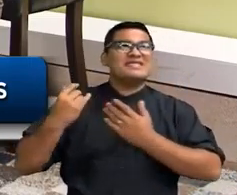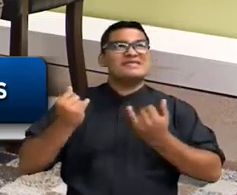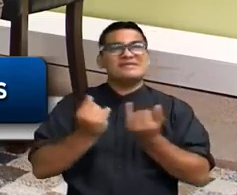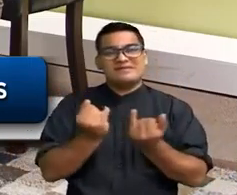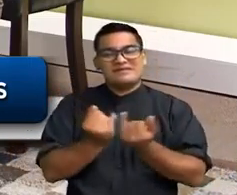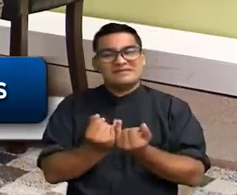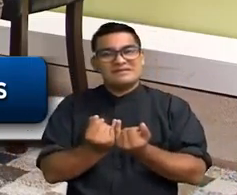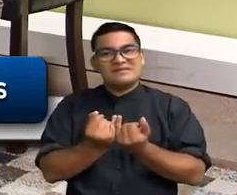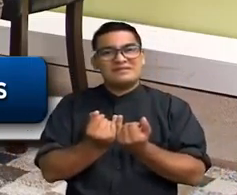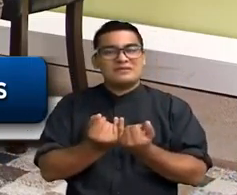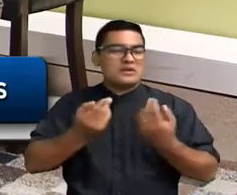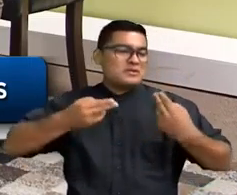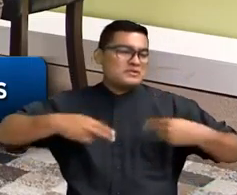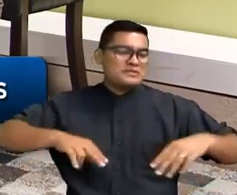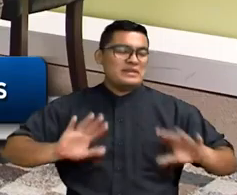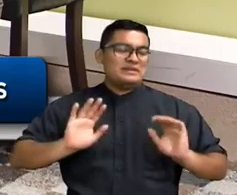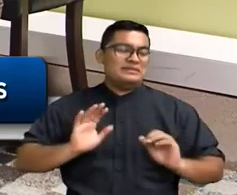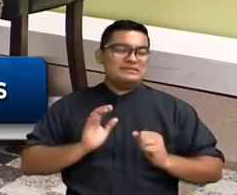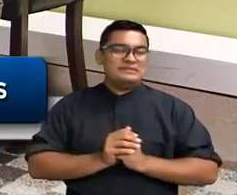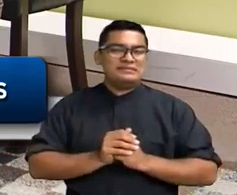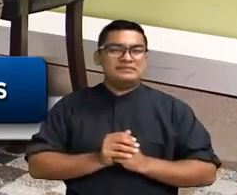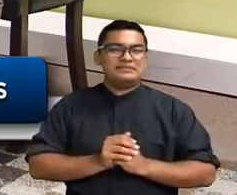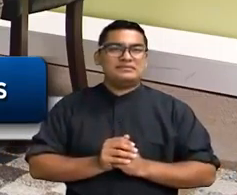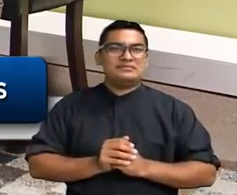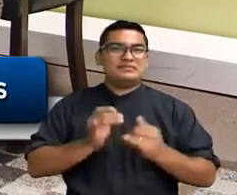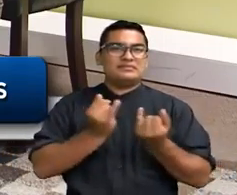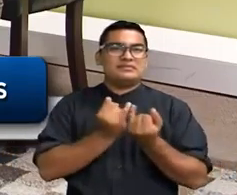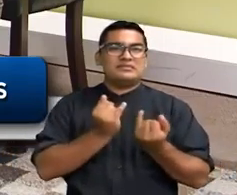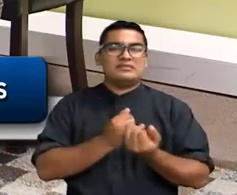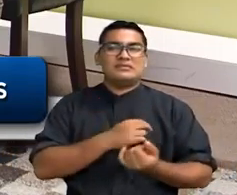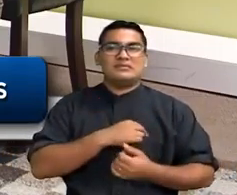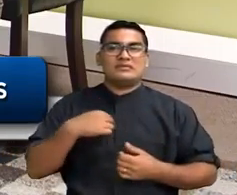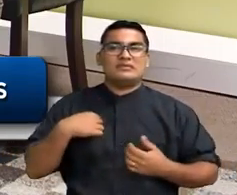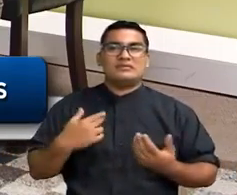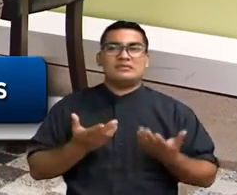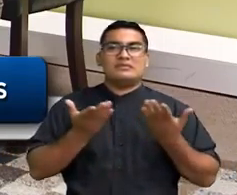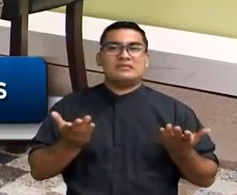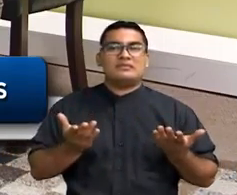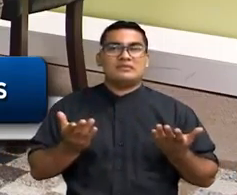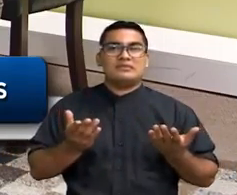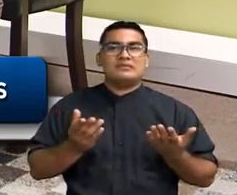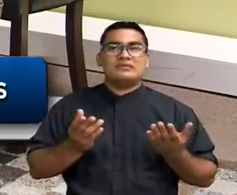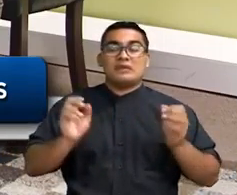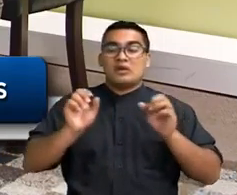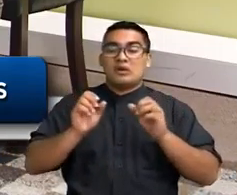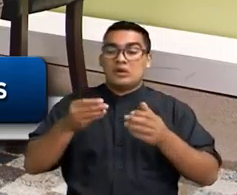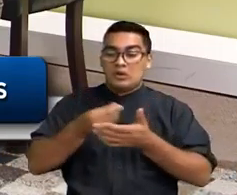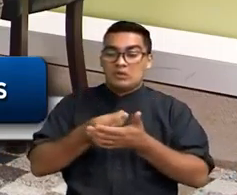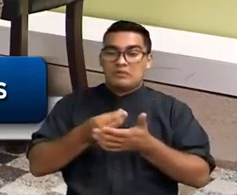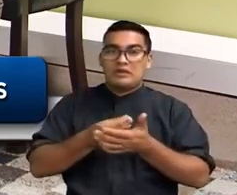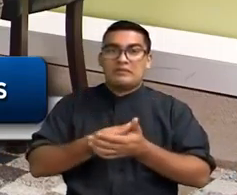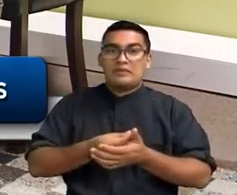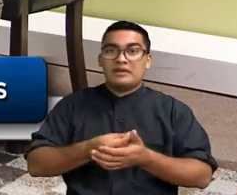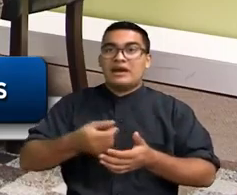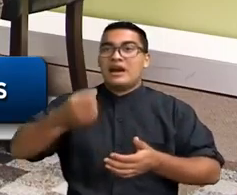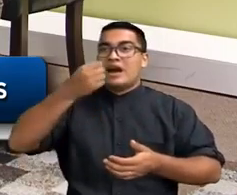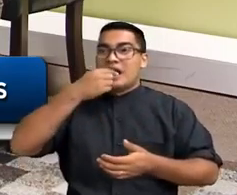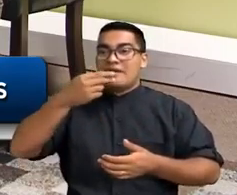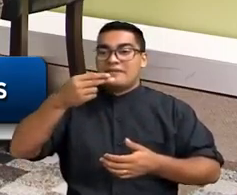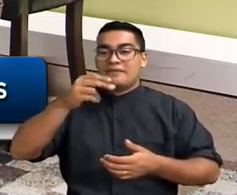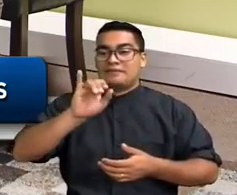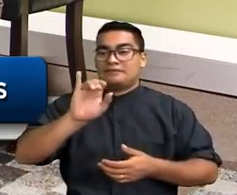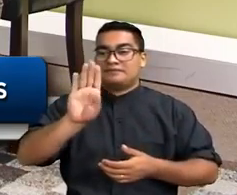parte normal, ¿ya? Y entonces lo que hacen es comprar en la farmacia, tomarse un analgésico. ¿Y